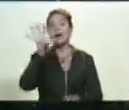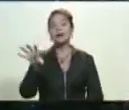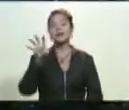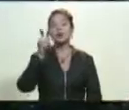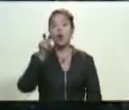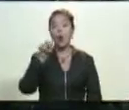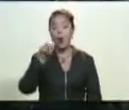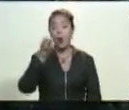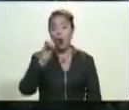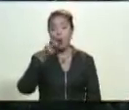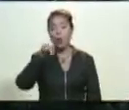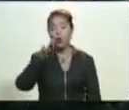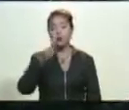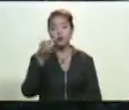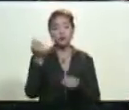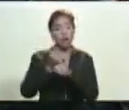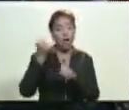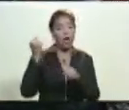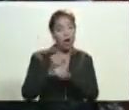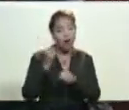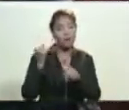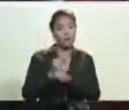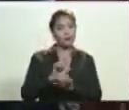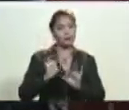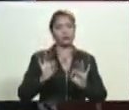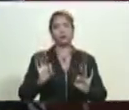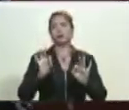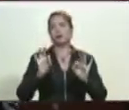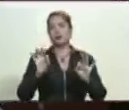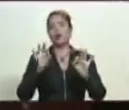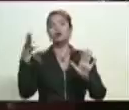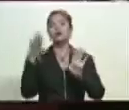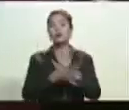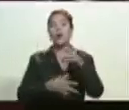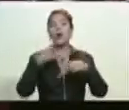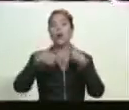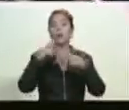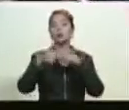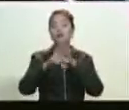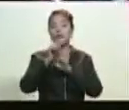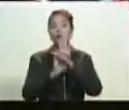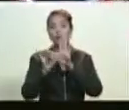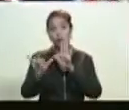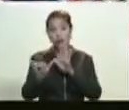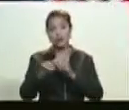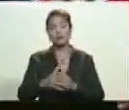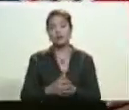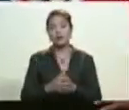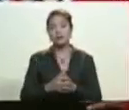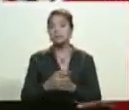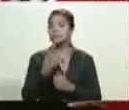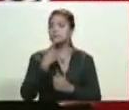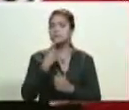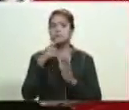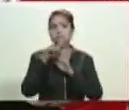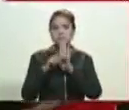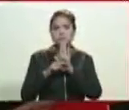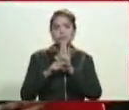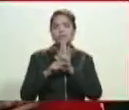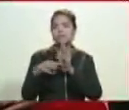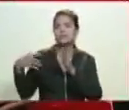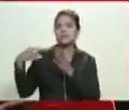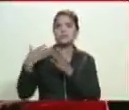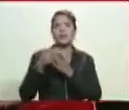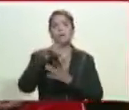ha hecho un trabajo muy exhaustivo y especialísimo sobre los procesos constituyentes, ha establecido que en los